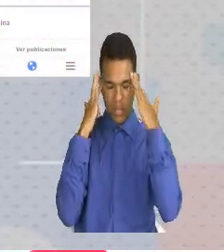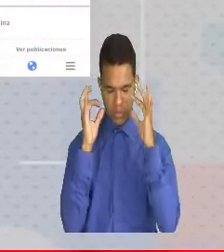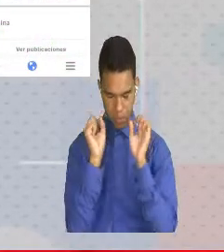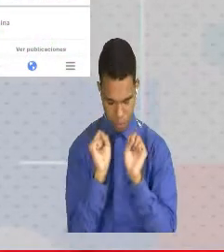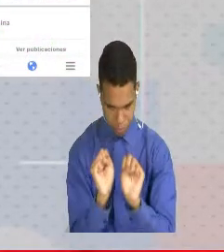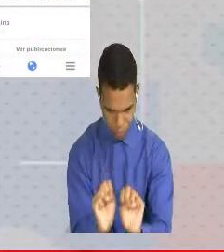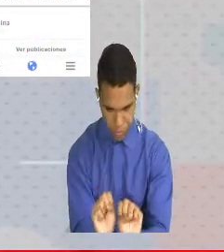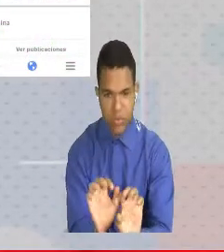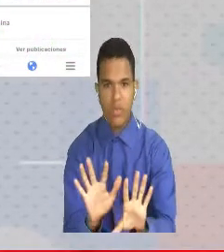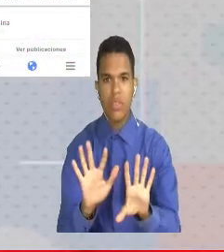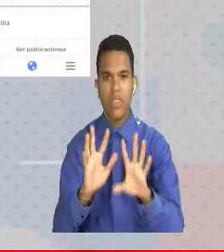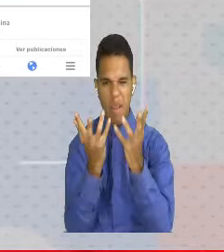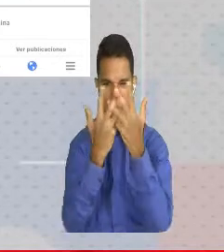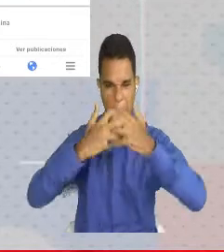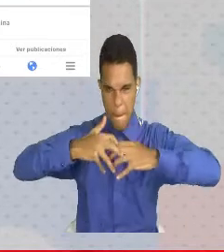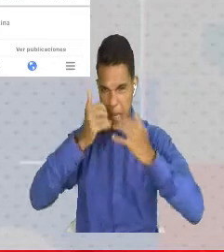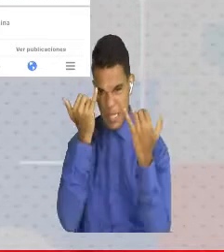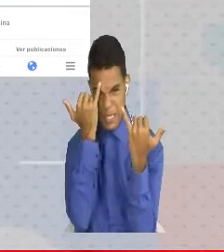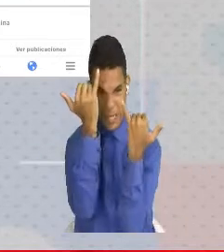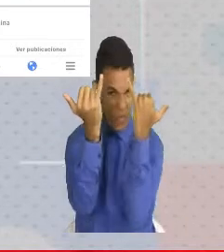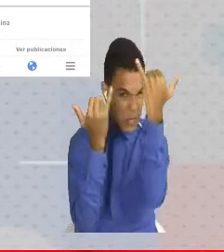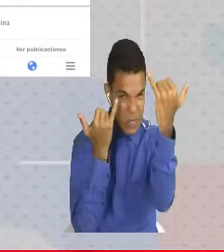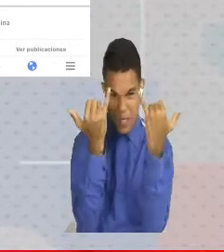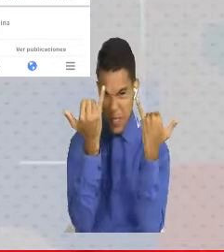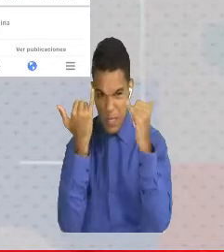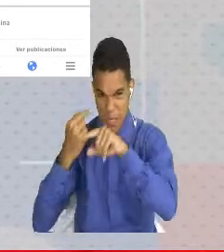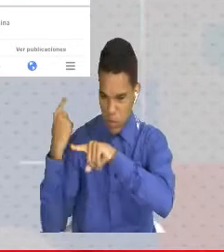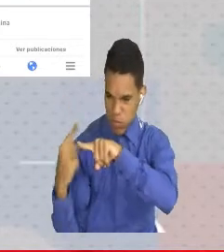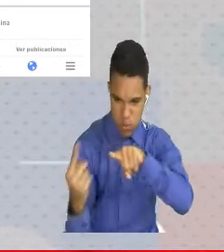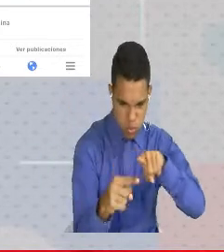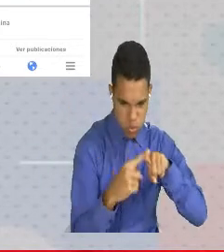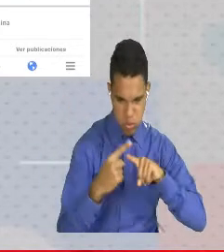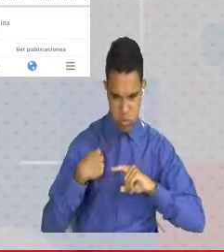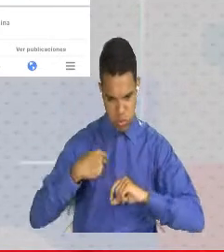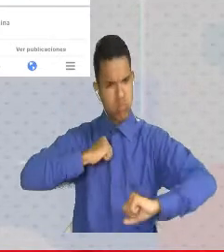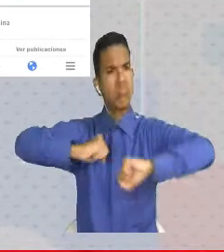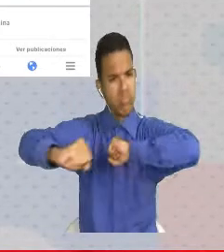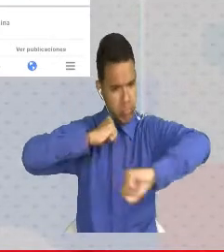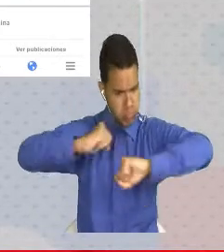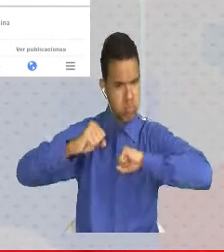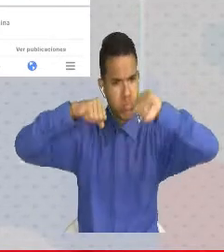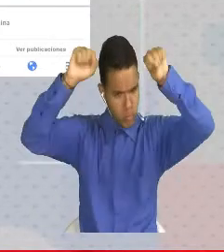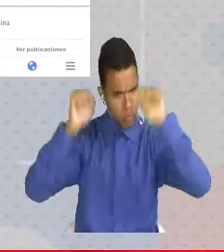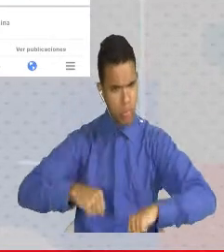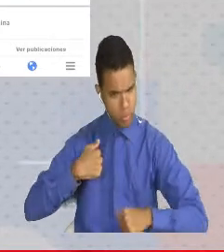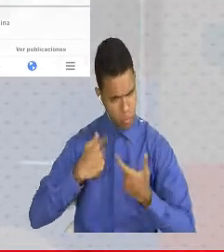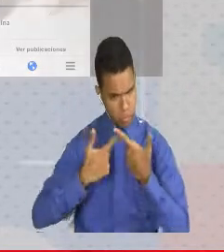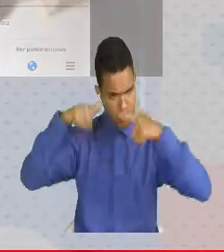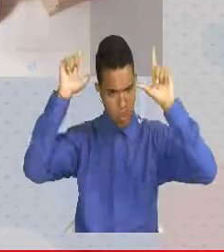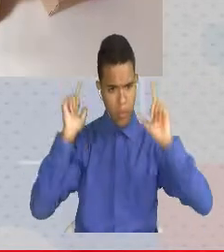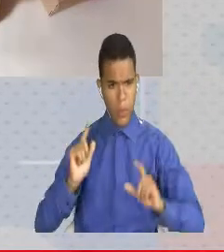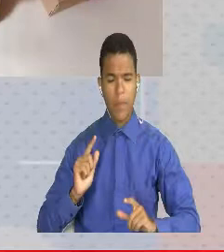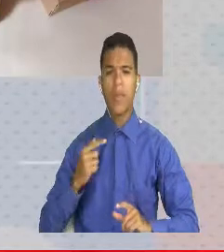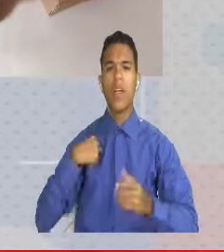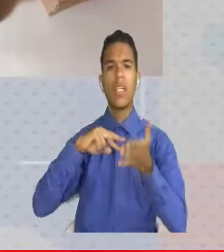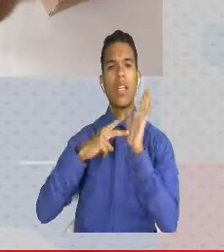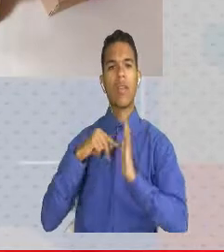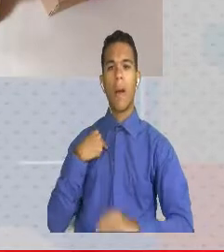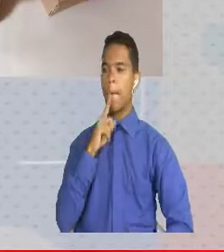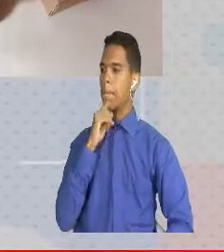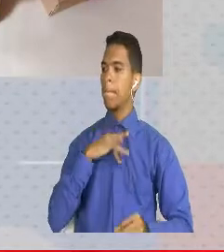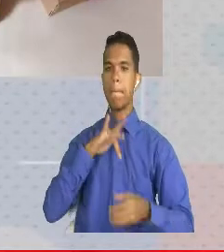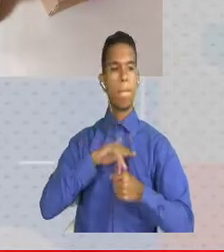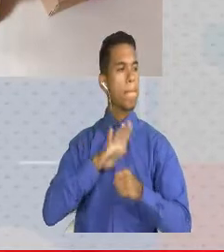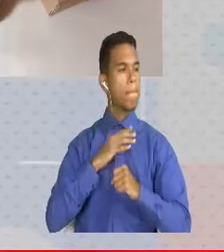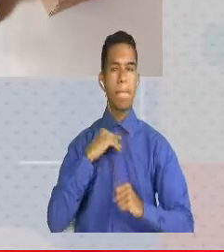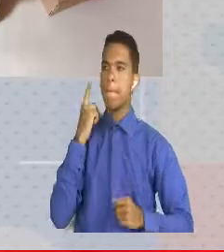pues hay que empezar por algo, digamos, en una situación como esta, la que estamos viendo en Barranca Bermeja, que no es un secreto para nadie que estamos